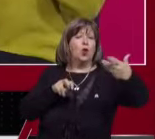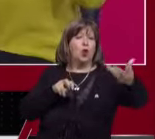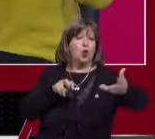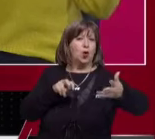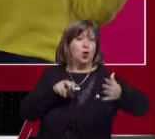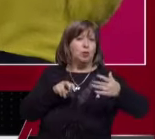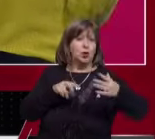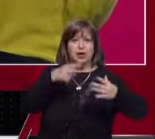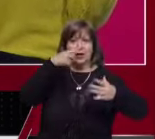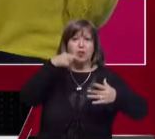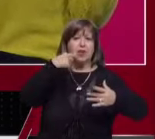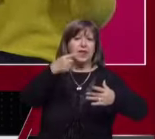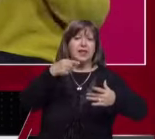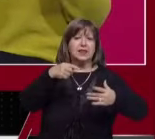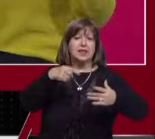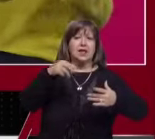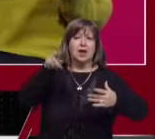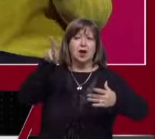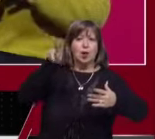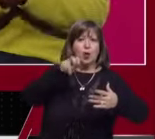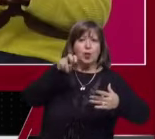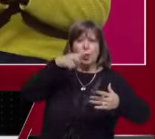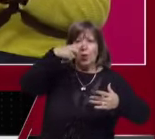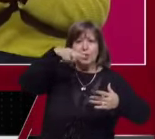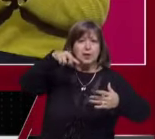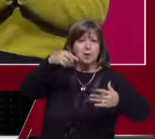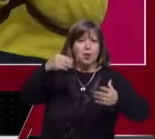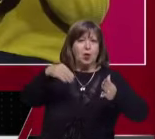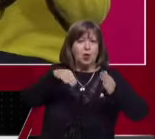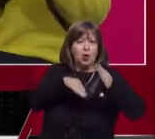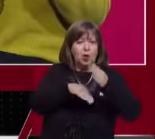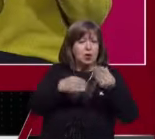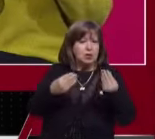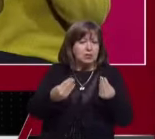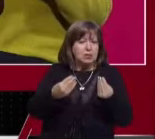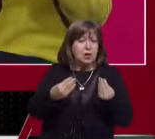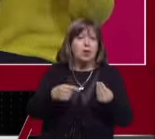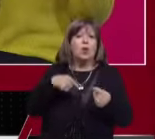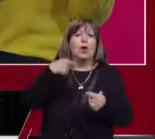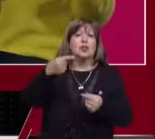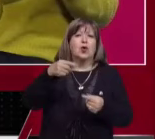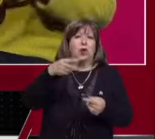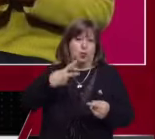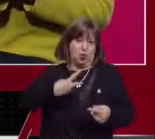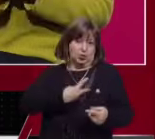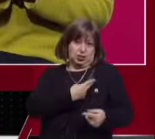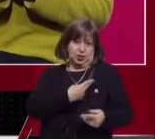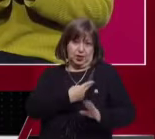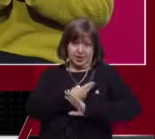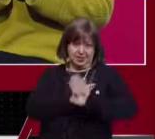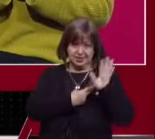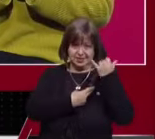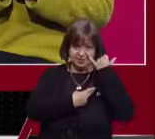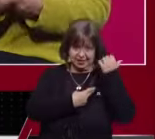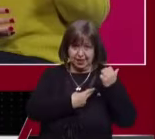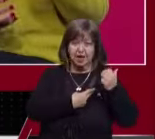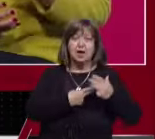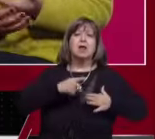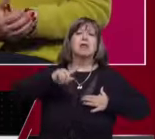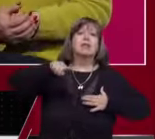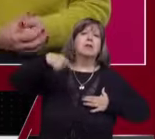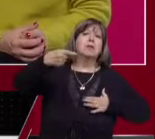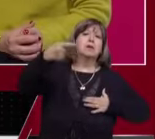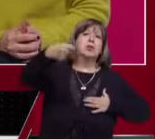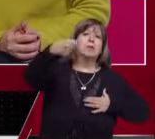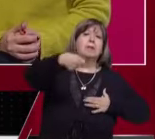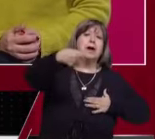estamos al final de la cola o al final de la fila, ¿a cuánto tiempo después de la cirugía se le termina pagando